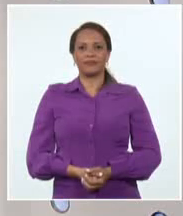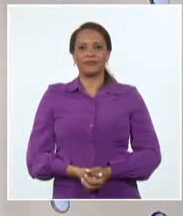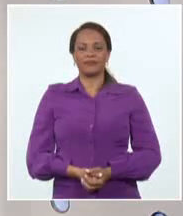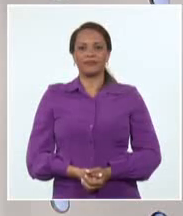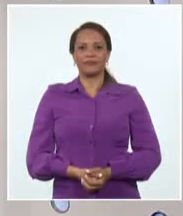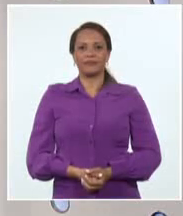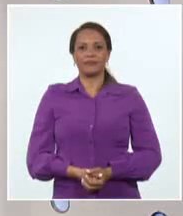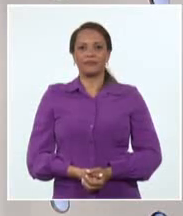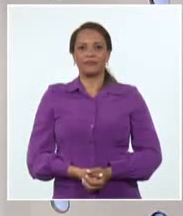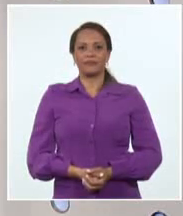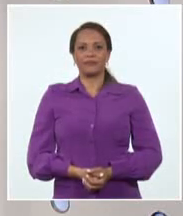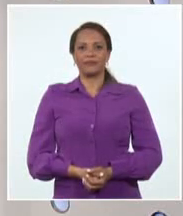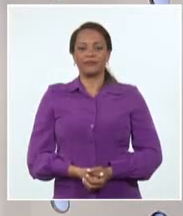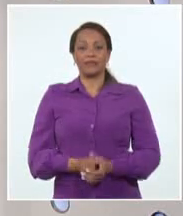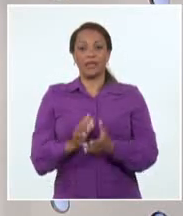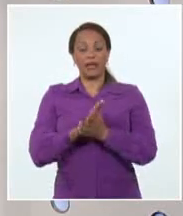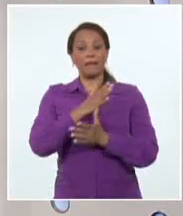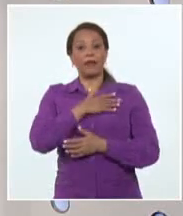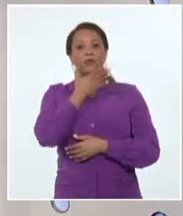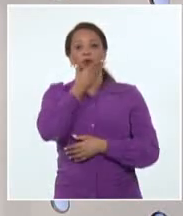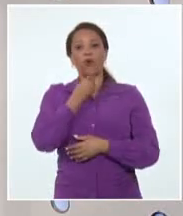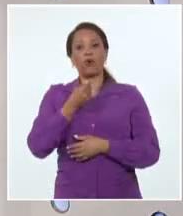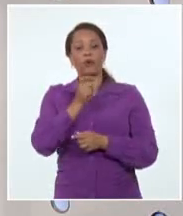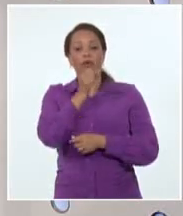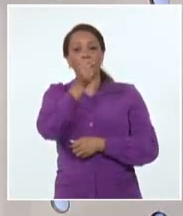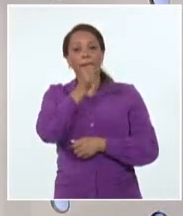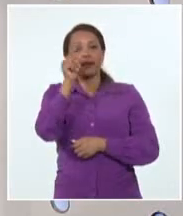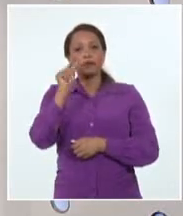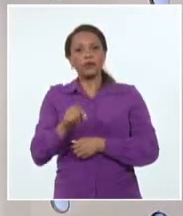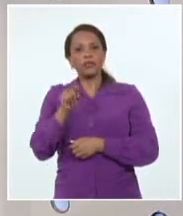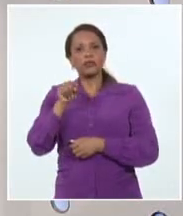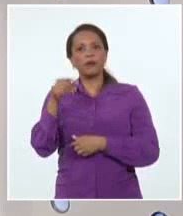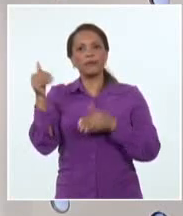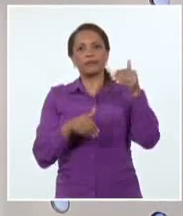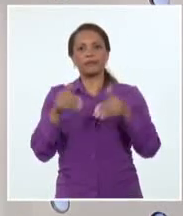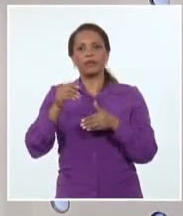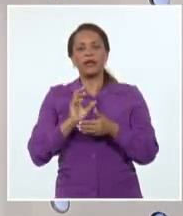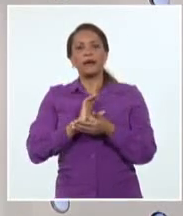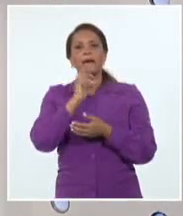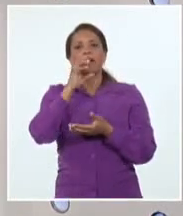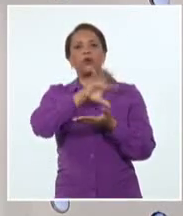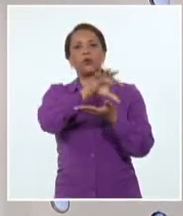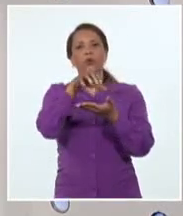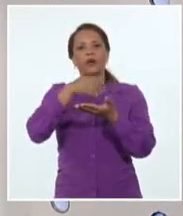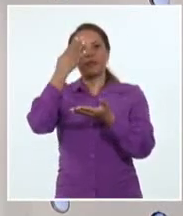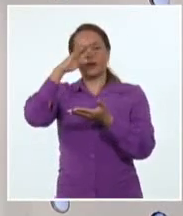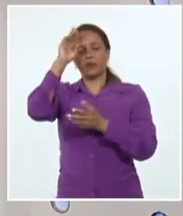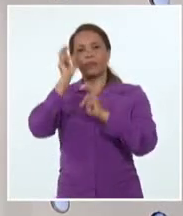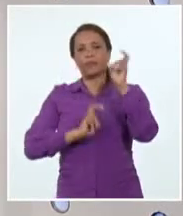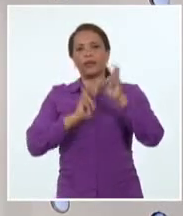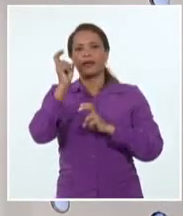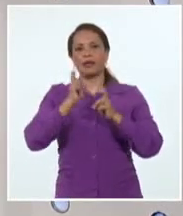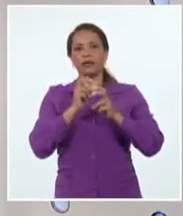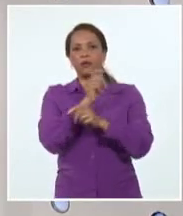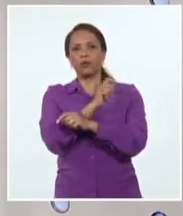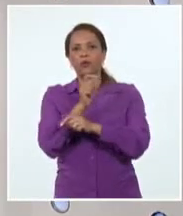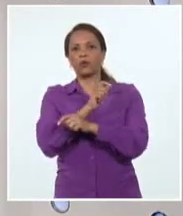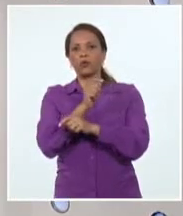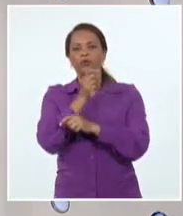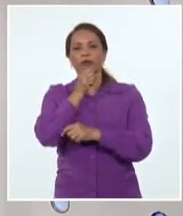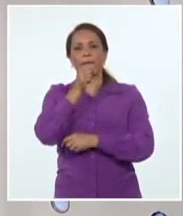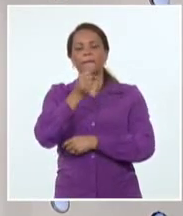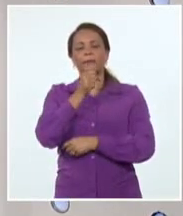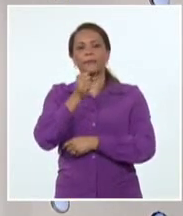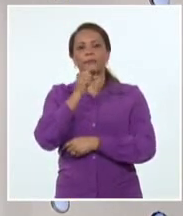De marzo, jóvenes periodistas de todo el país se darán cita en el pabellón Cuba durante el taller y concurso de periodismo